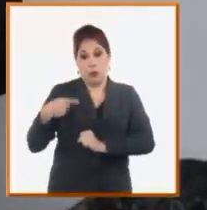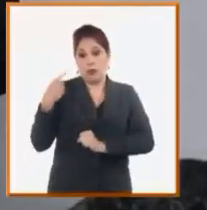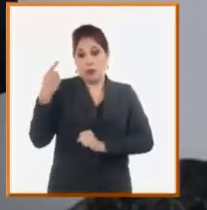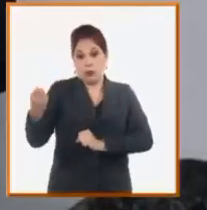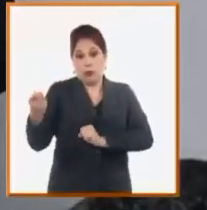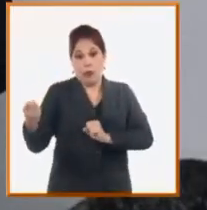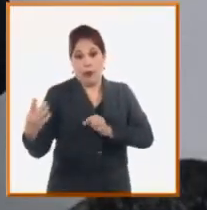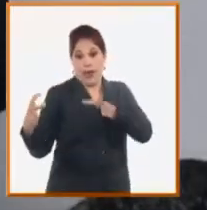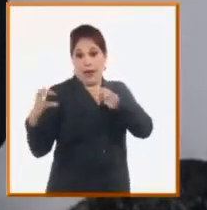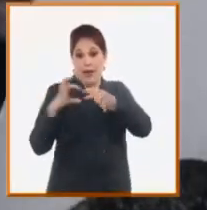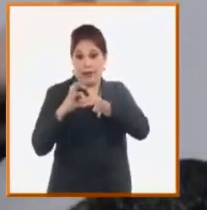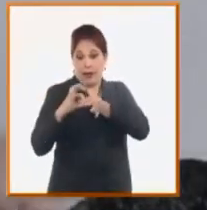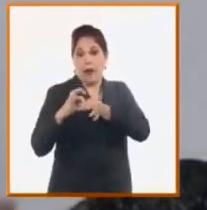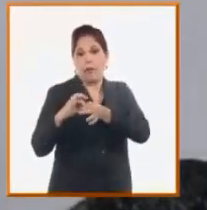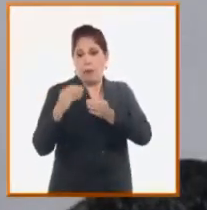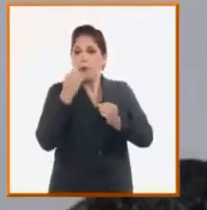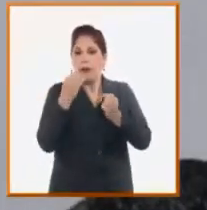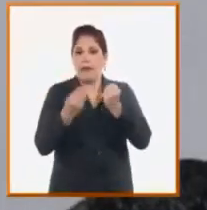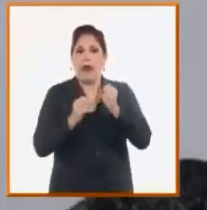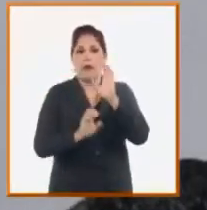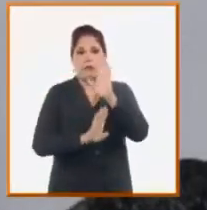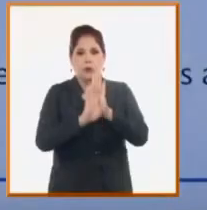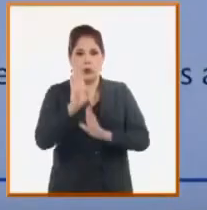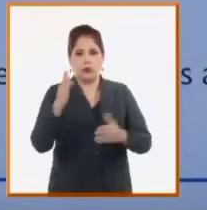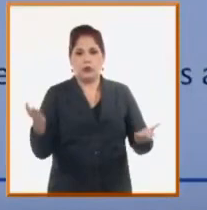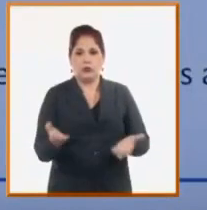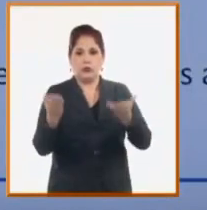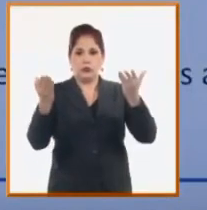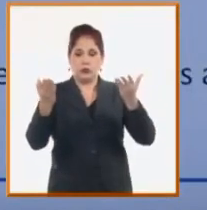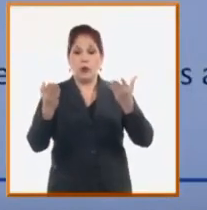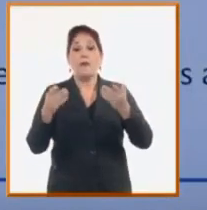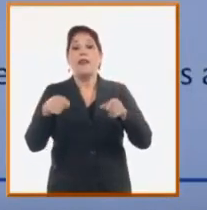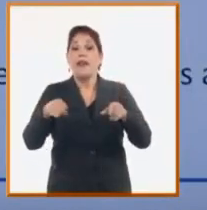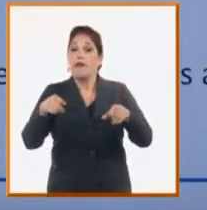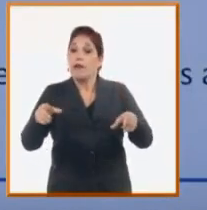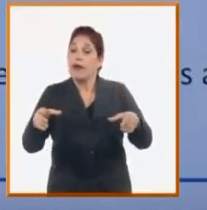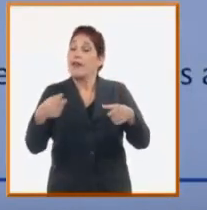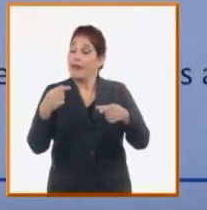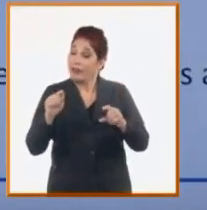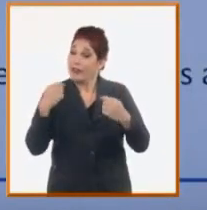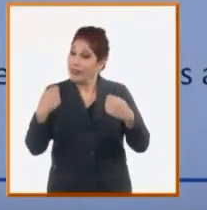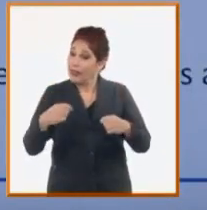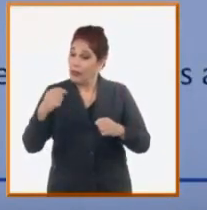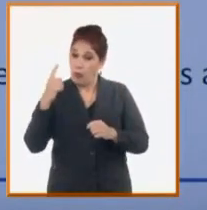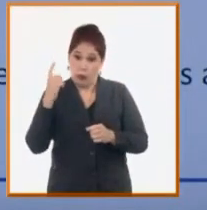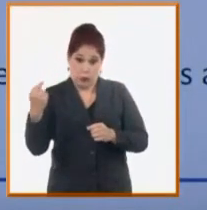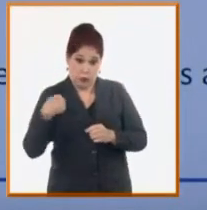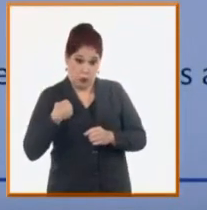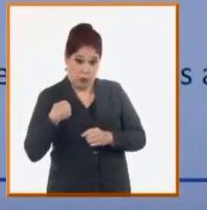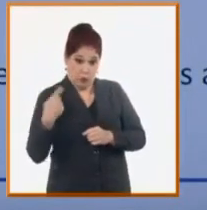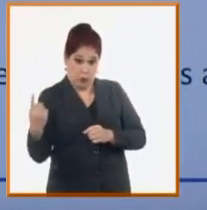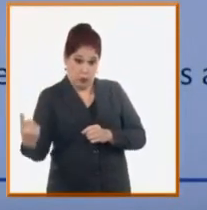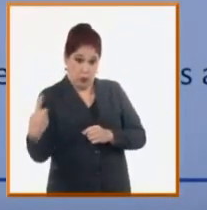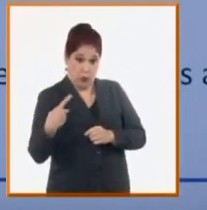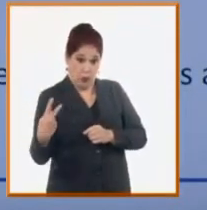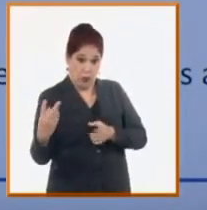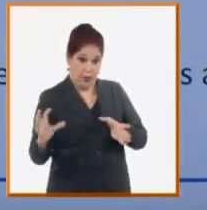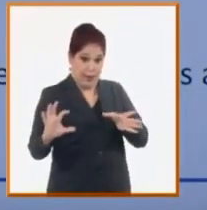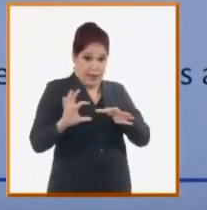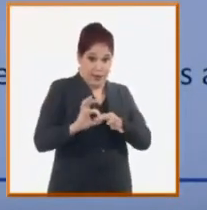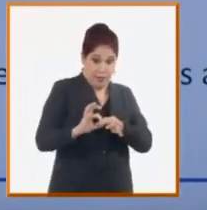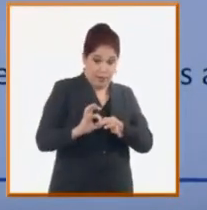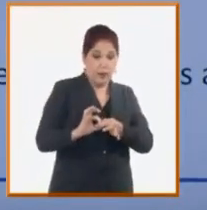Adelante. Y decir que los encadenamientos tienen que cumplir un grupo de objetivos que son importantes y